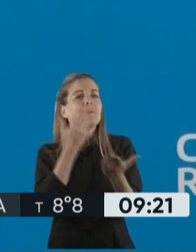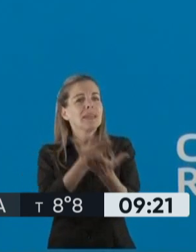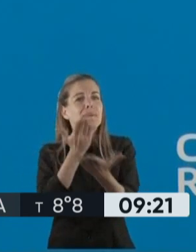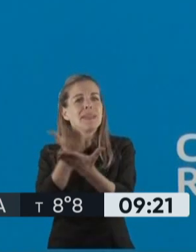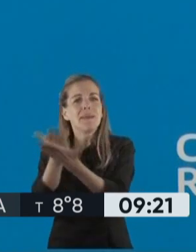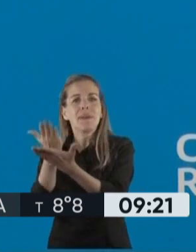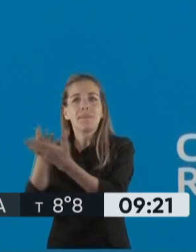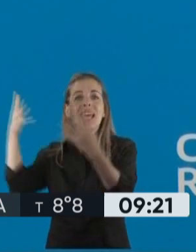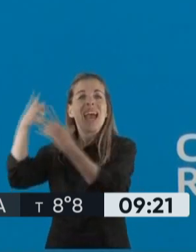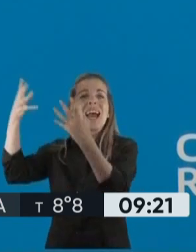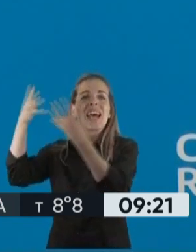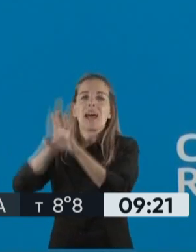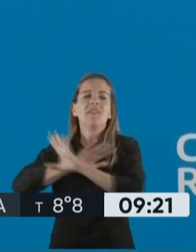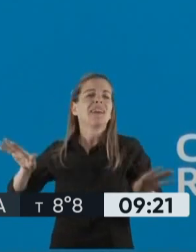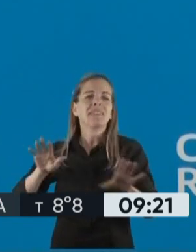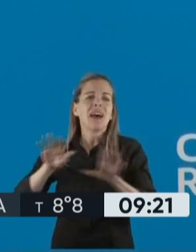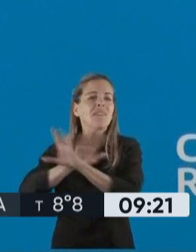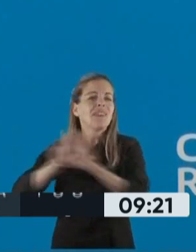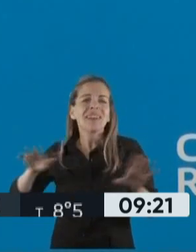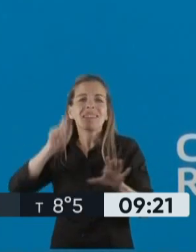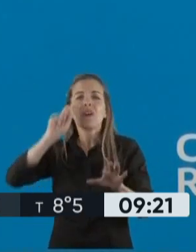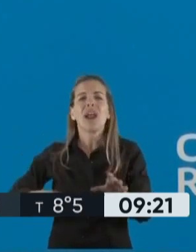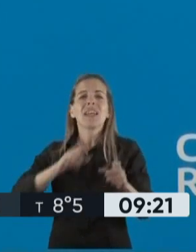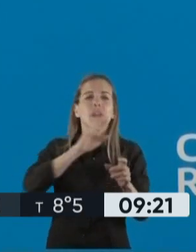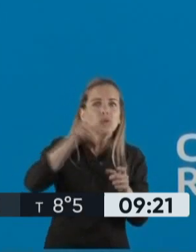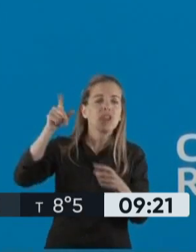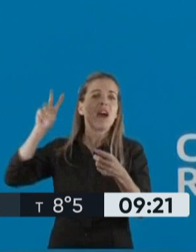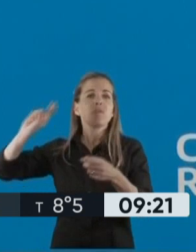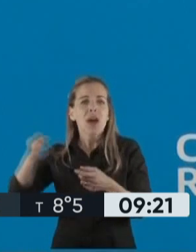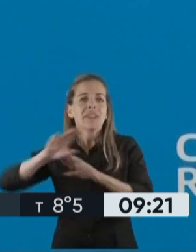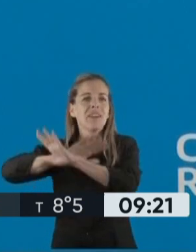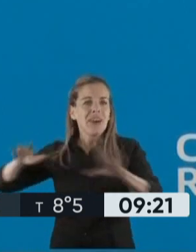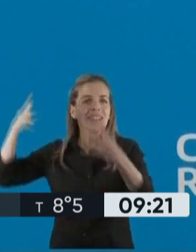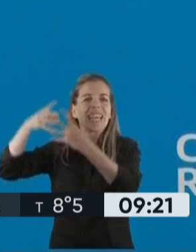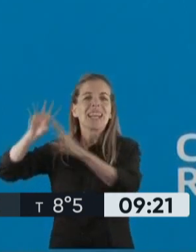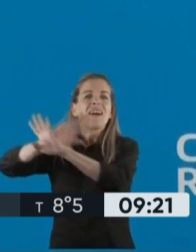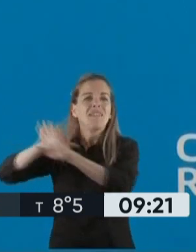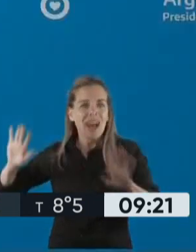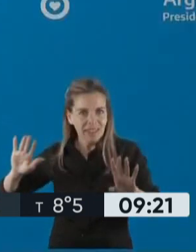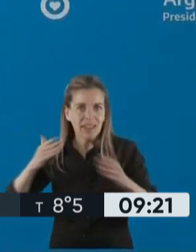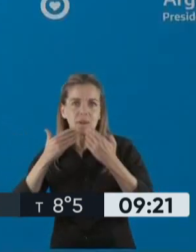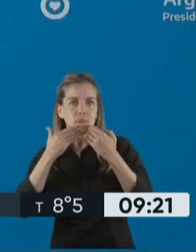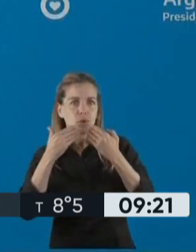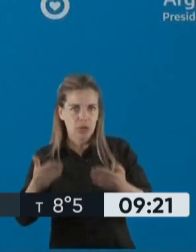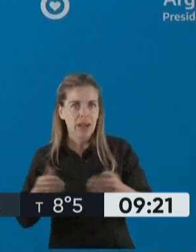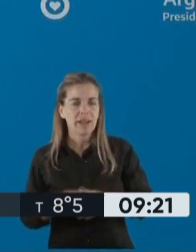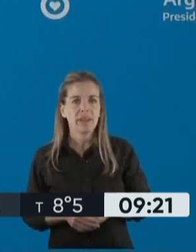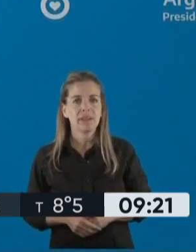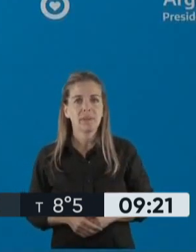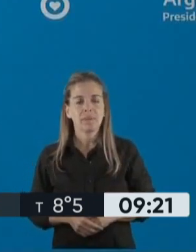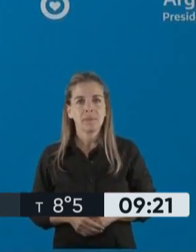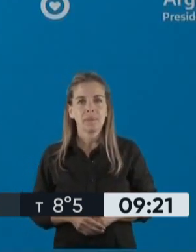que cesen las hostilidades en Ucrania, que cesen las muertes y que cese la guerra. Muchas gracias.